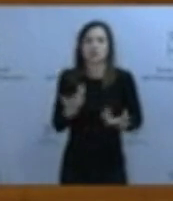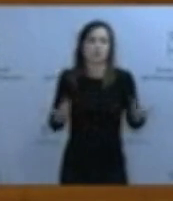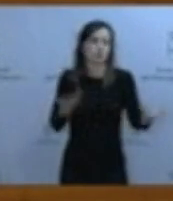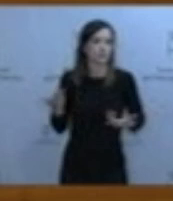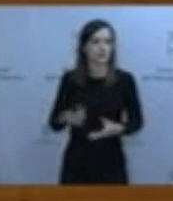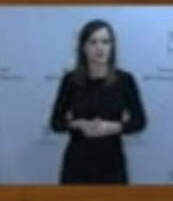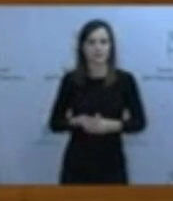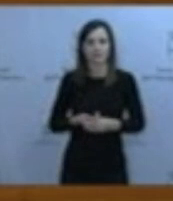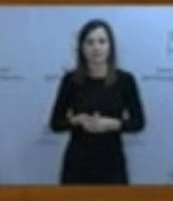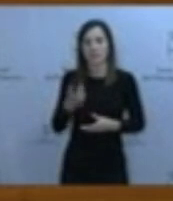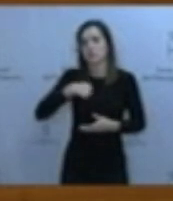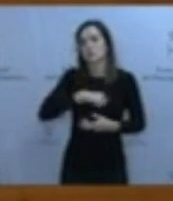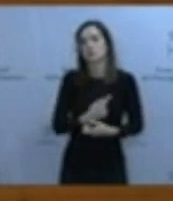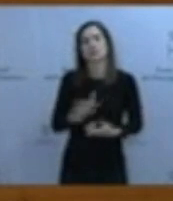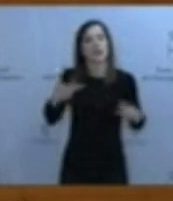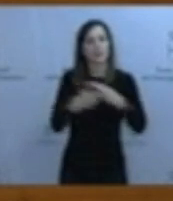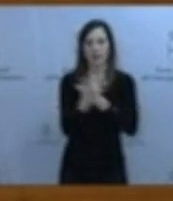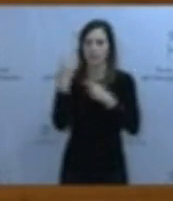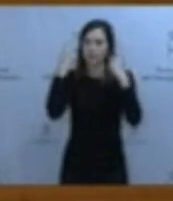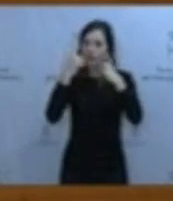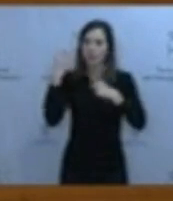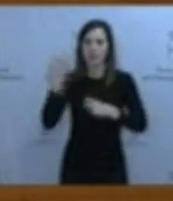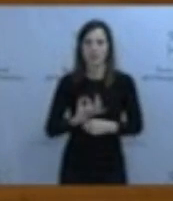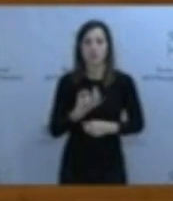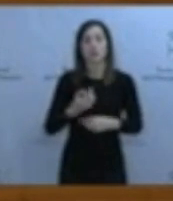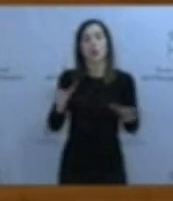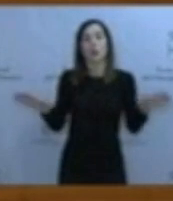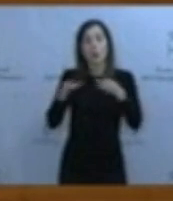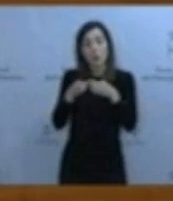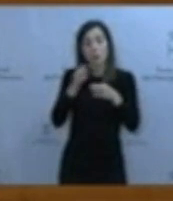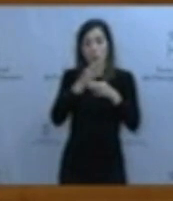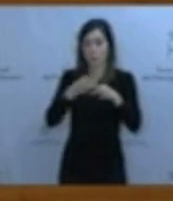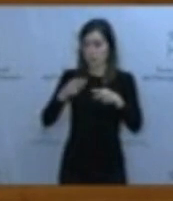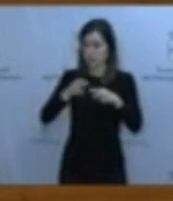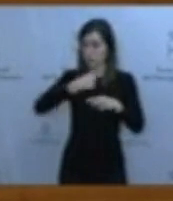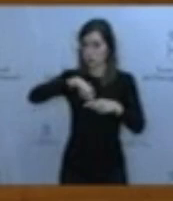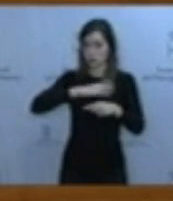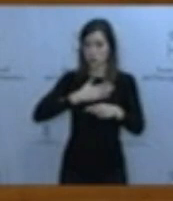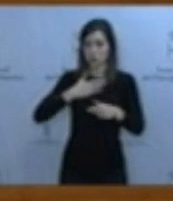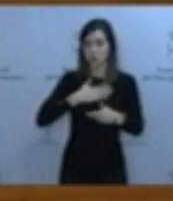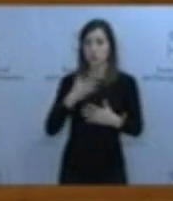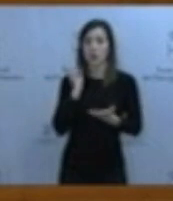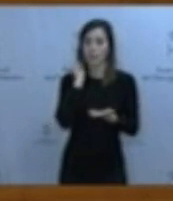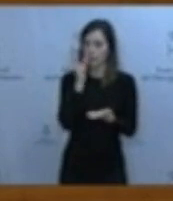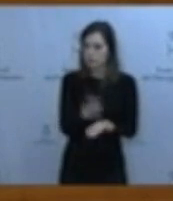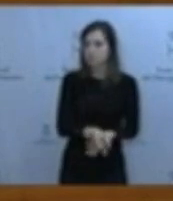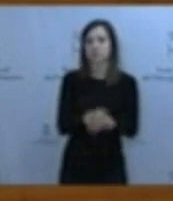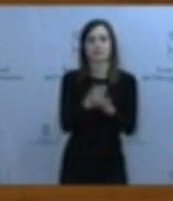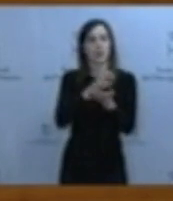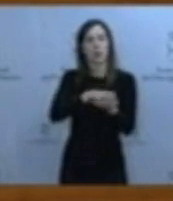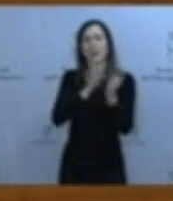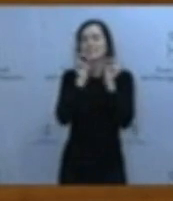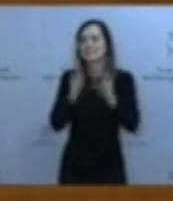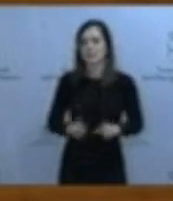que intentar evitar por todos los medios. Desde nuestro grupo parlamentario, desde nuestro partido, apostamos, sin ningún tipo de duda, por